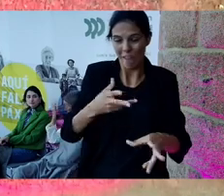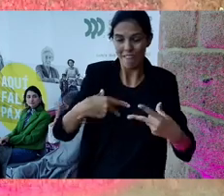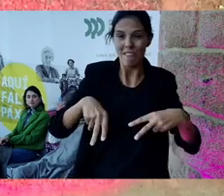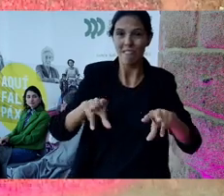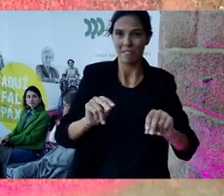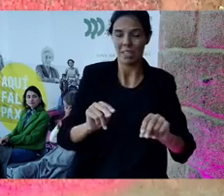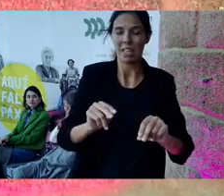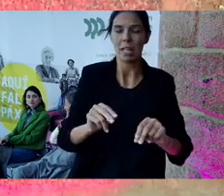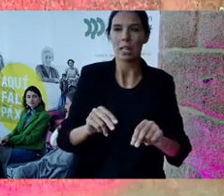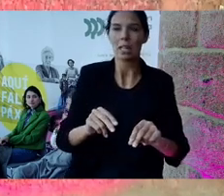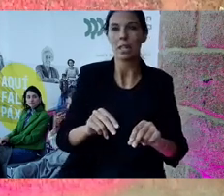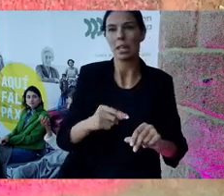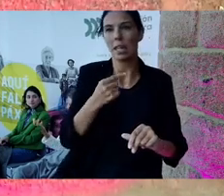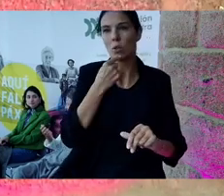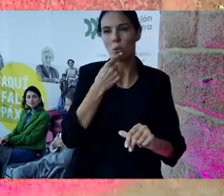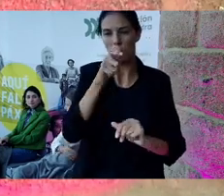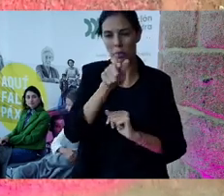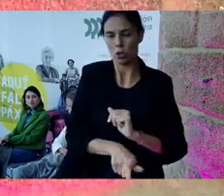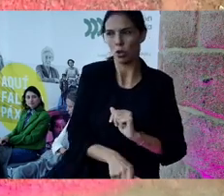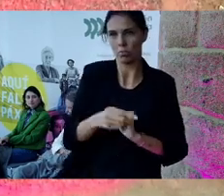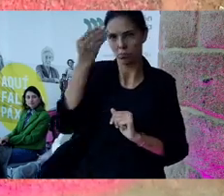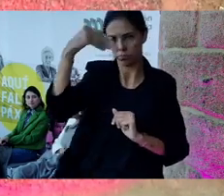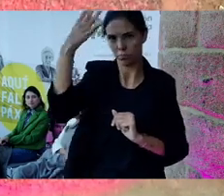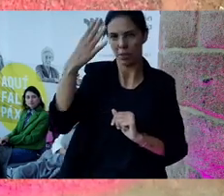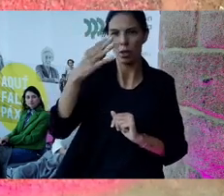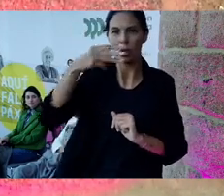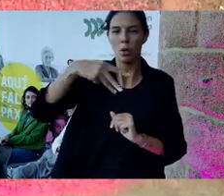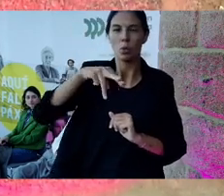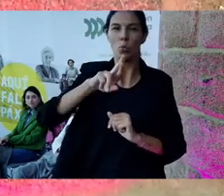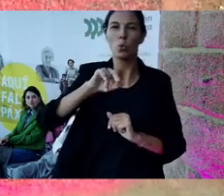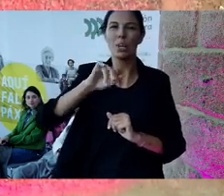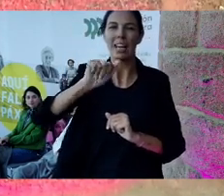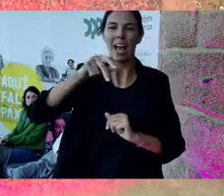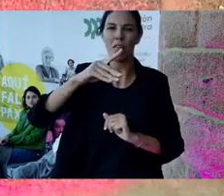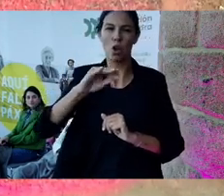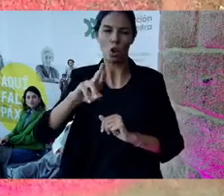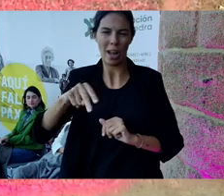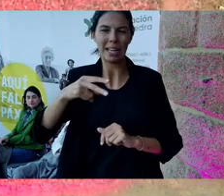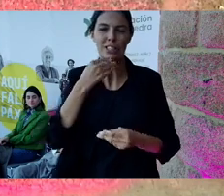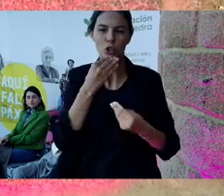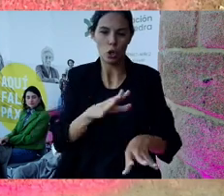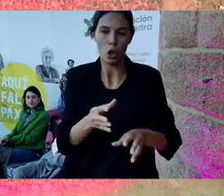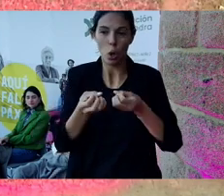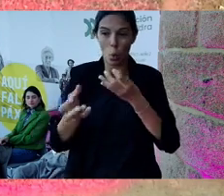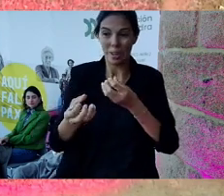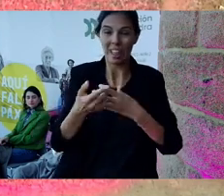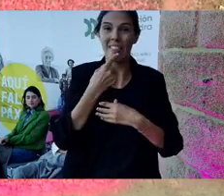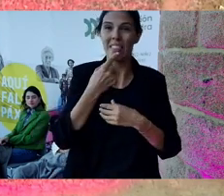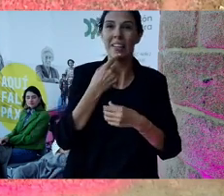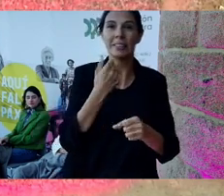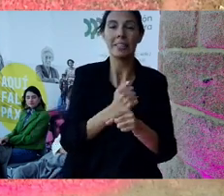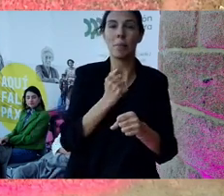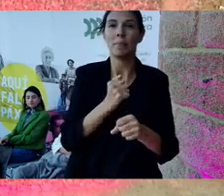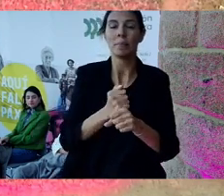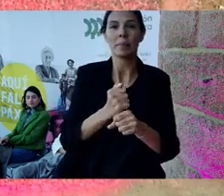novela poniendo en boca de un personaje de ficción, de Muniadona, que es su dama, la que cuenta su historia,